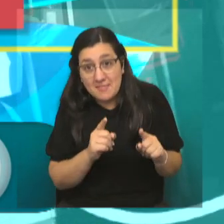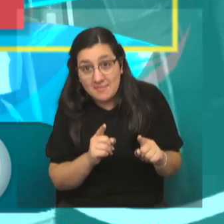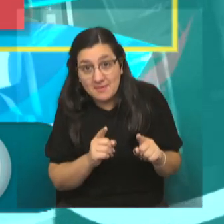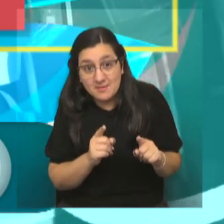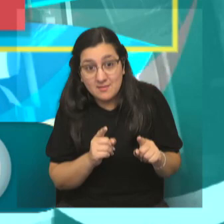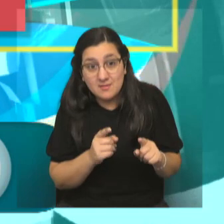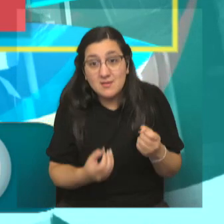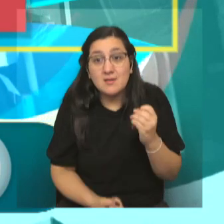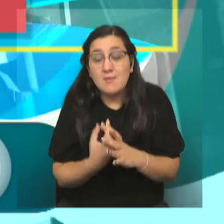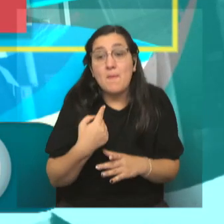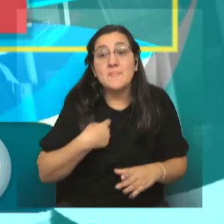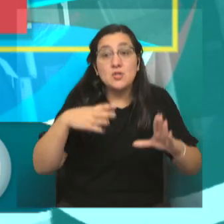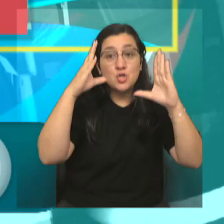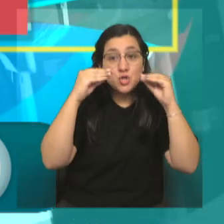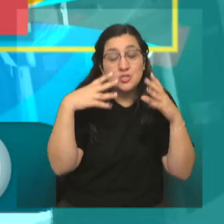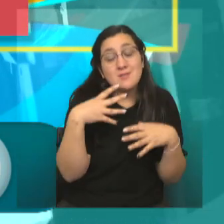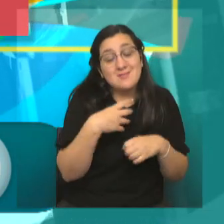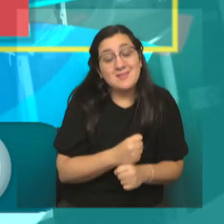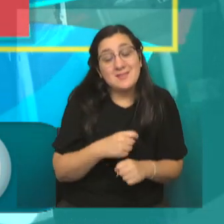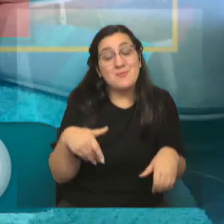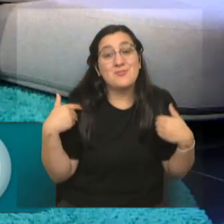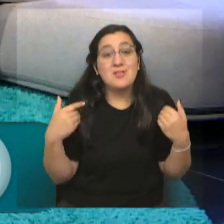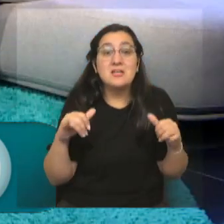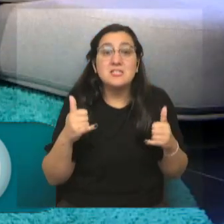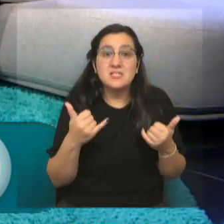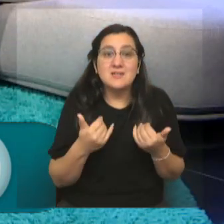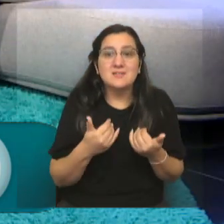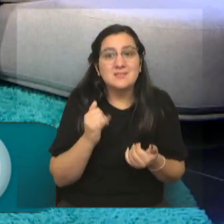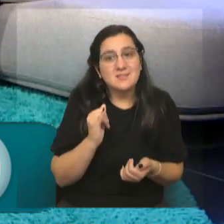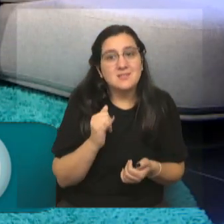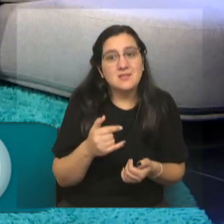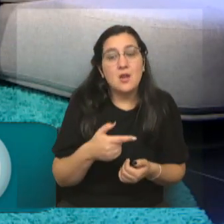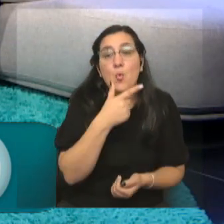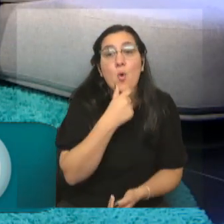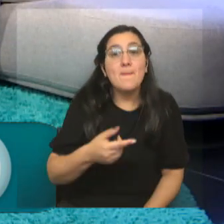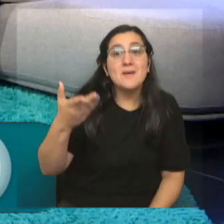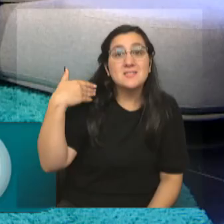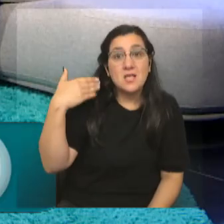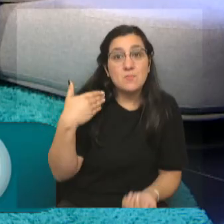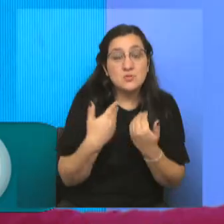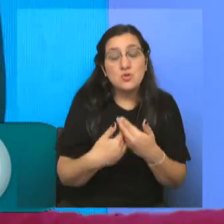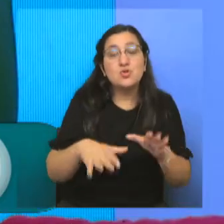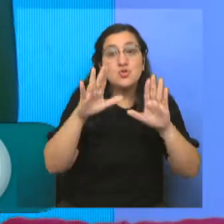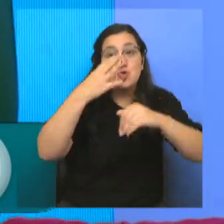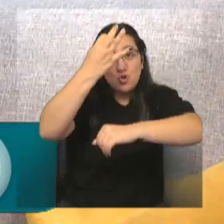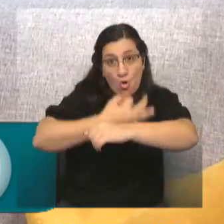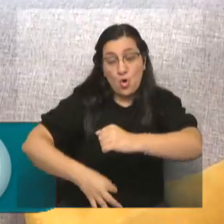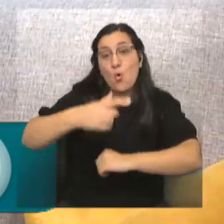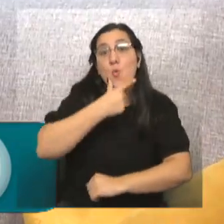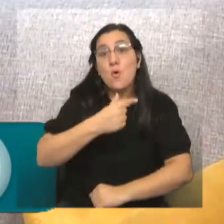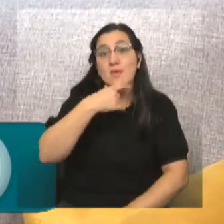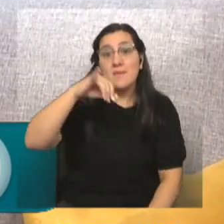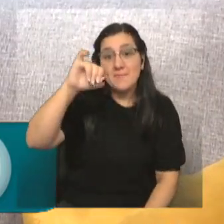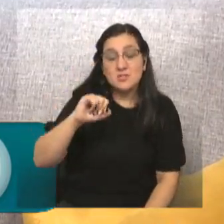y creamos Mi Noche Triste y estamos muy contentos. Que ya se estrenó, ¿no? Que ya se estrenó. El jueves pasado. Y vamos a estar todos los jueves de